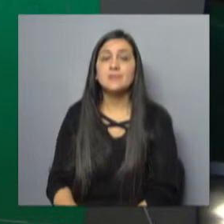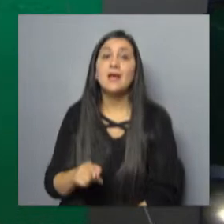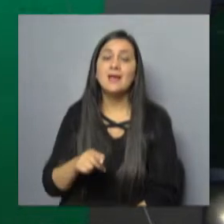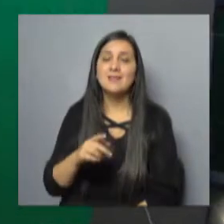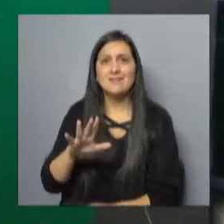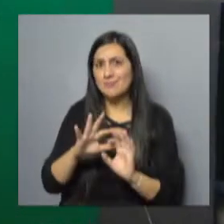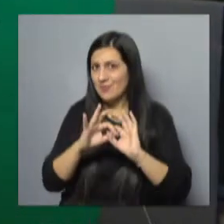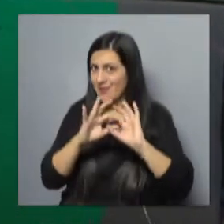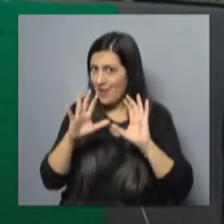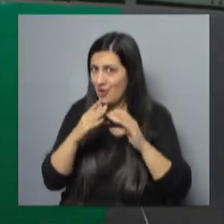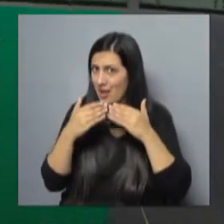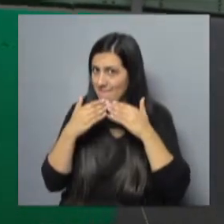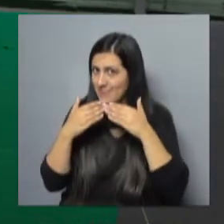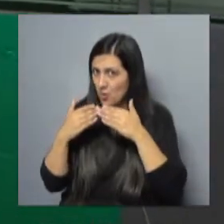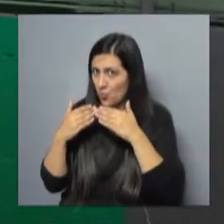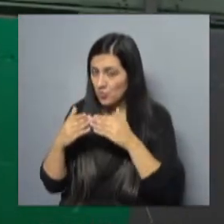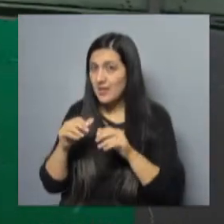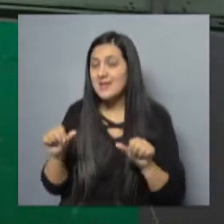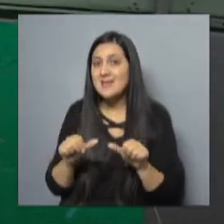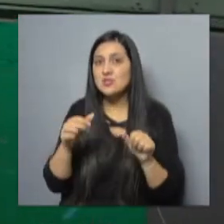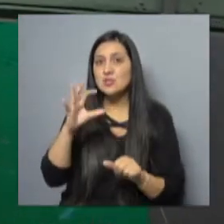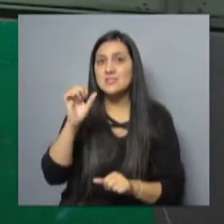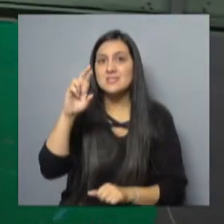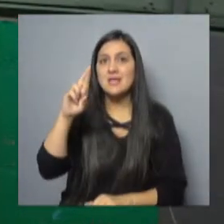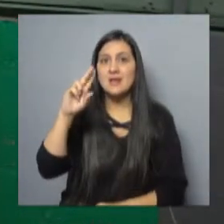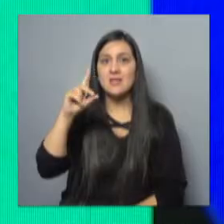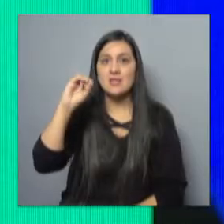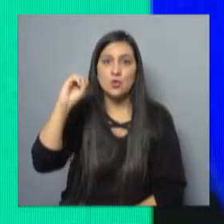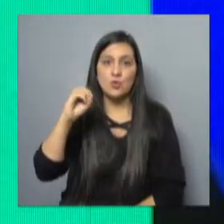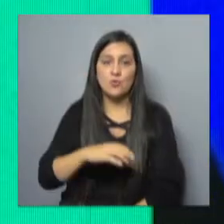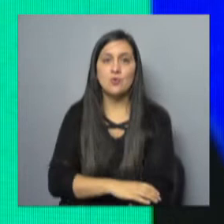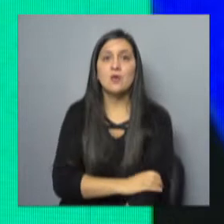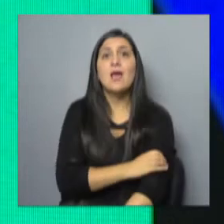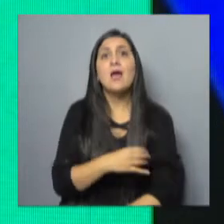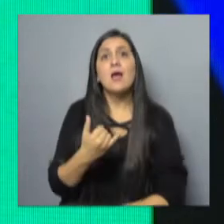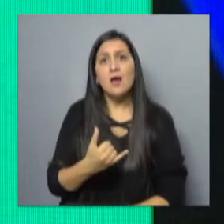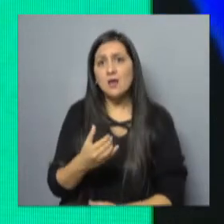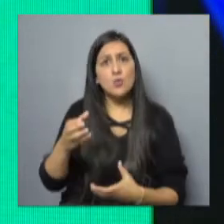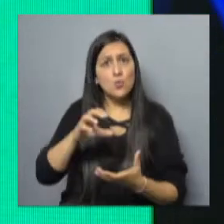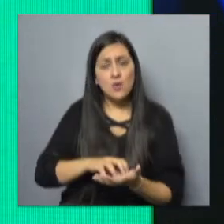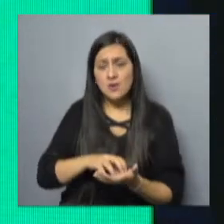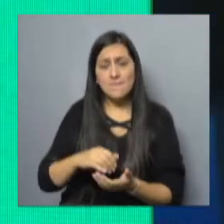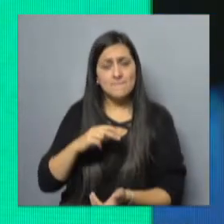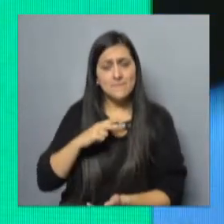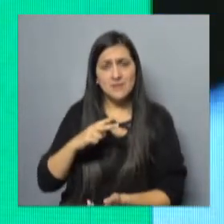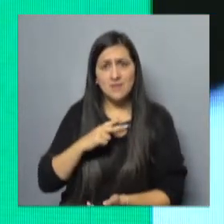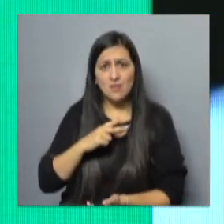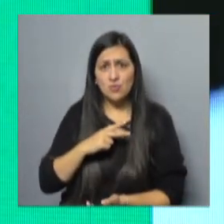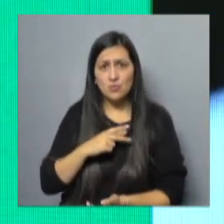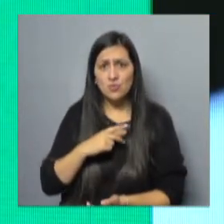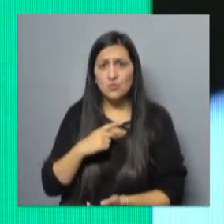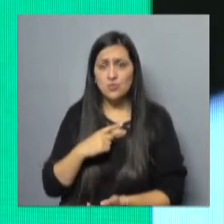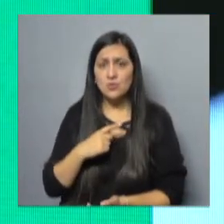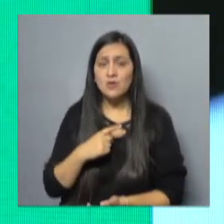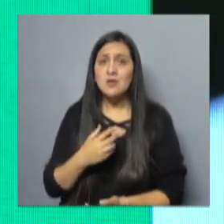bien clarito las preguntas que formulaba en ese momento sergio su madrugá son espacios privados lo que nosotros ponemos en